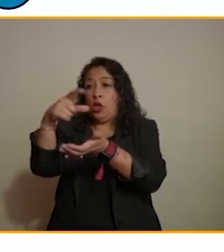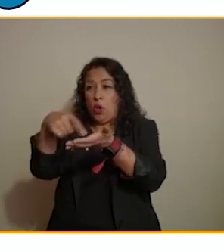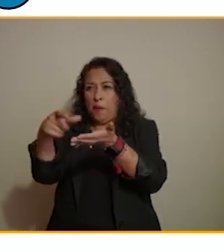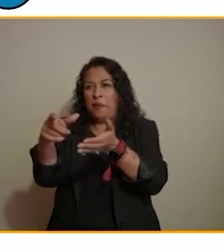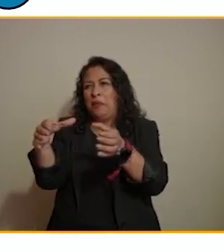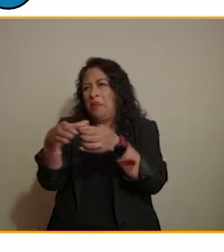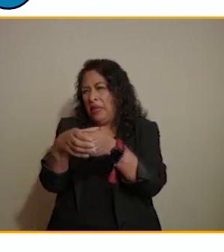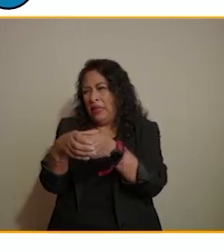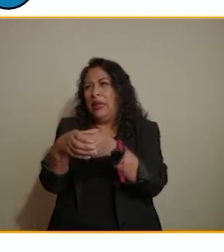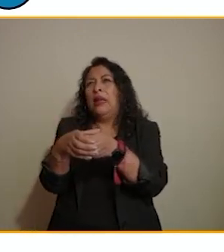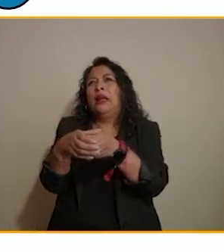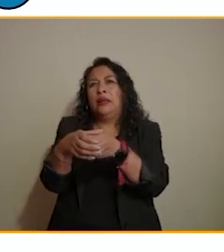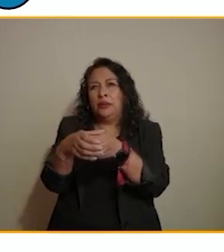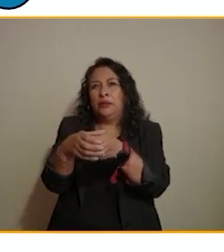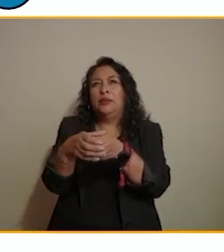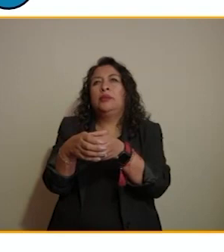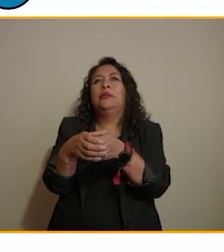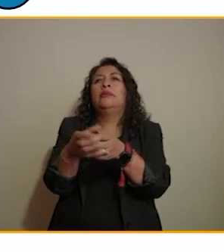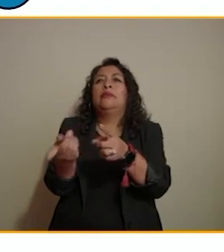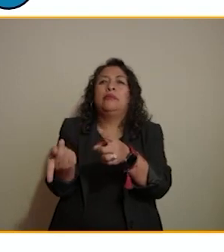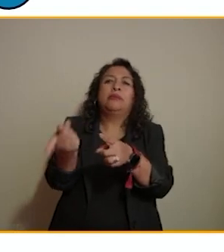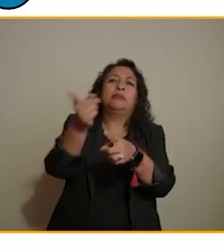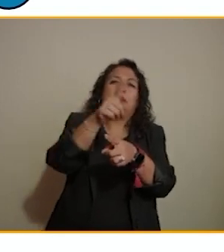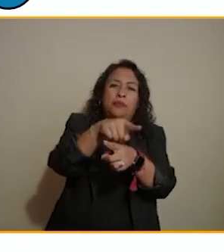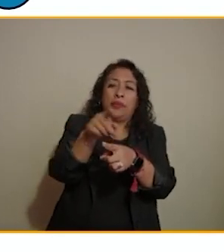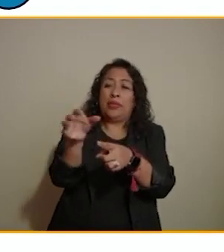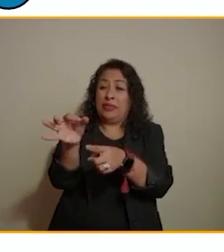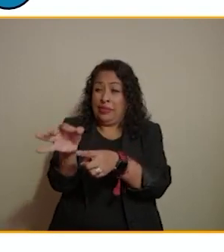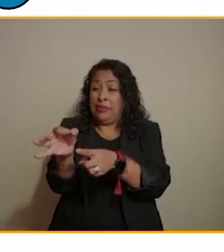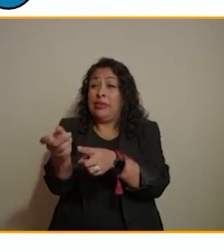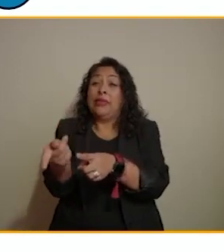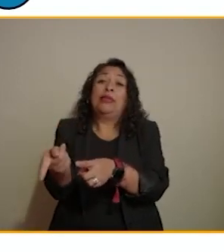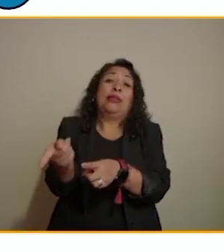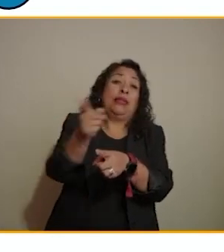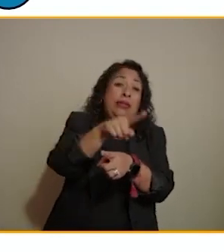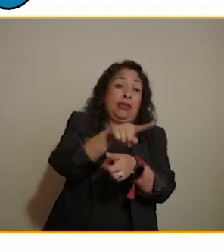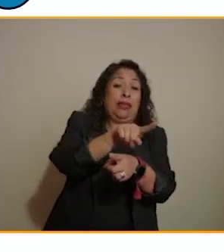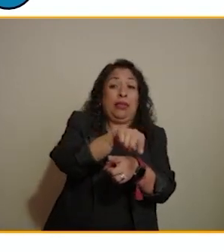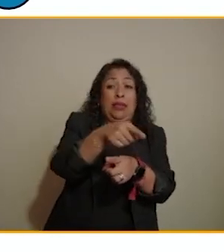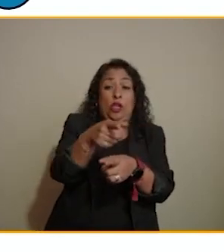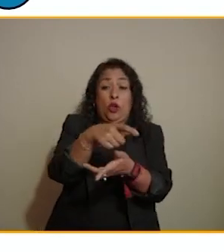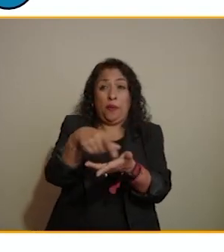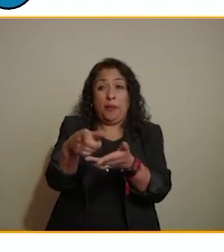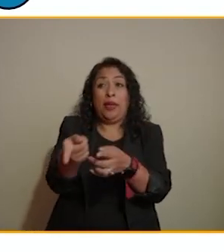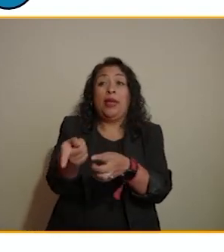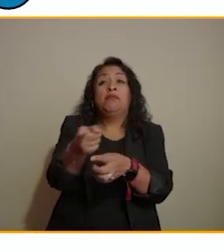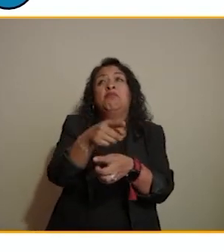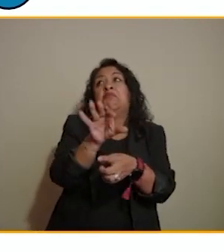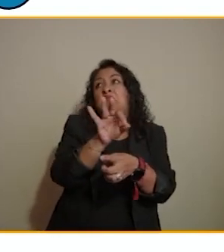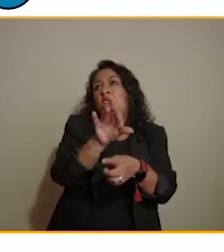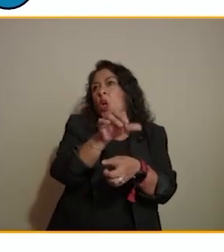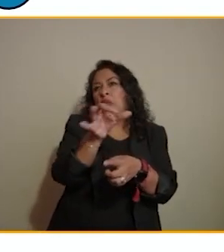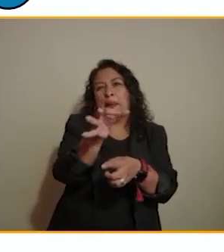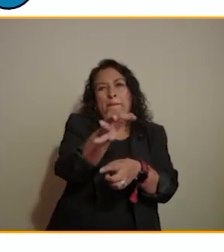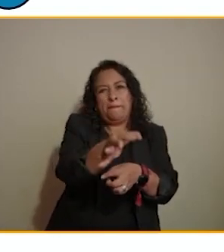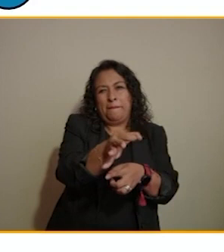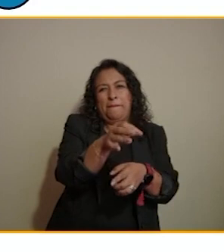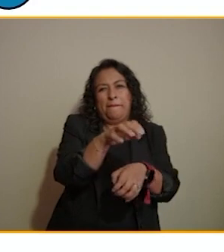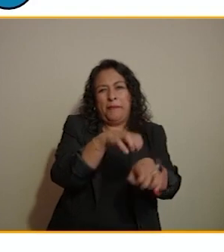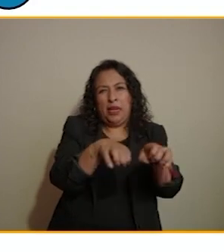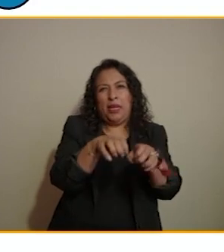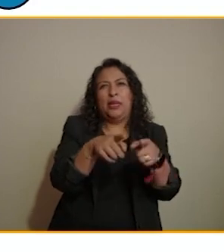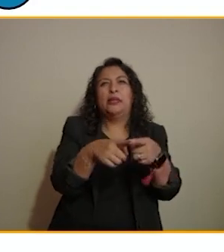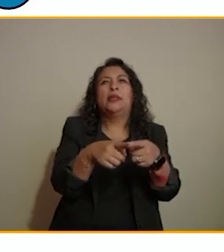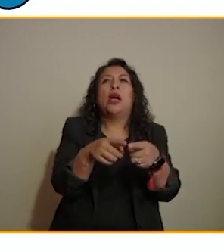sea microempresa. Y esta microempresa probablemente tenga otro proveedor hacia atrás que pueda ser otra microempresa